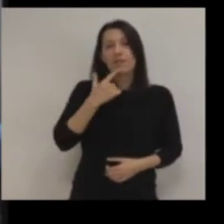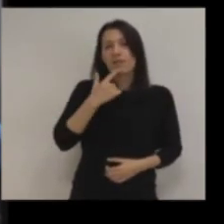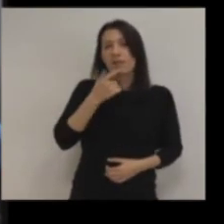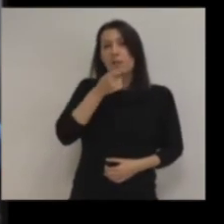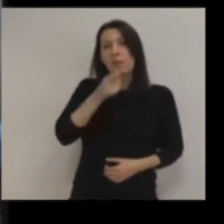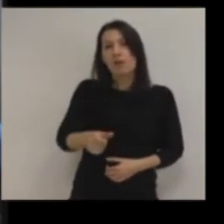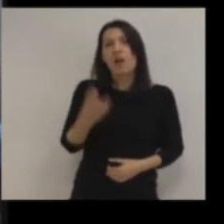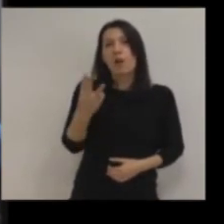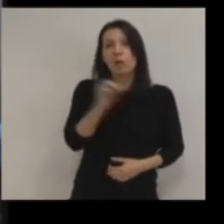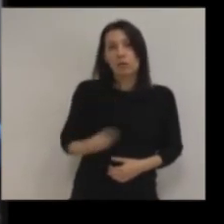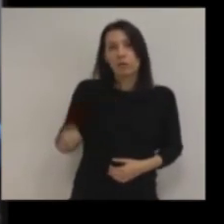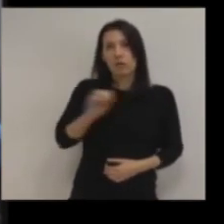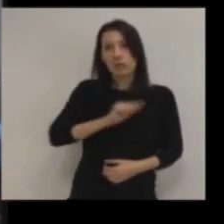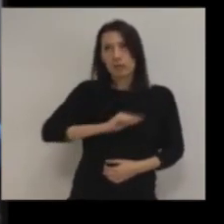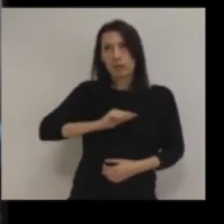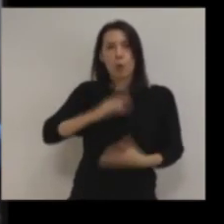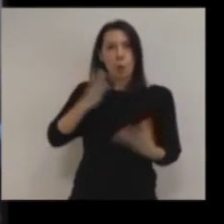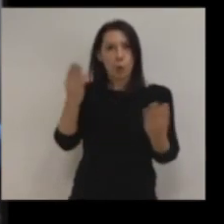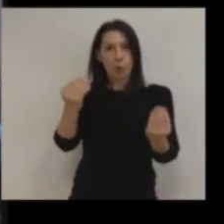muchos.